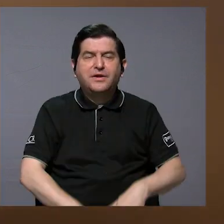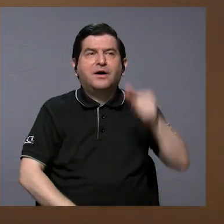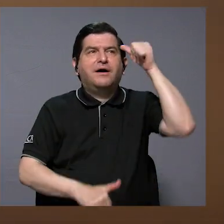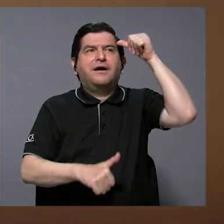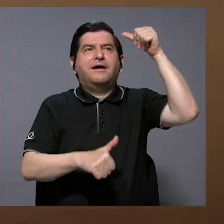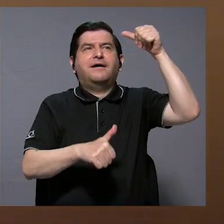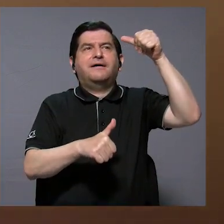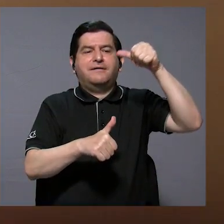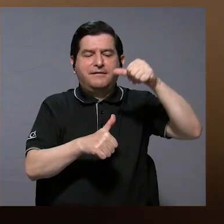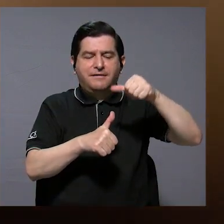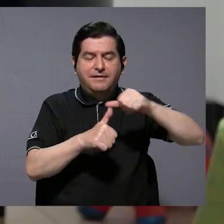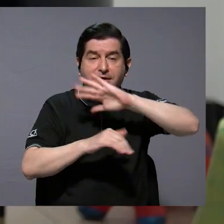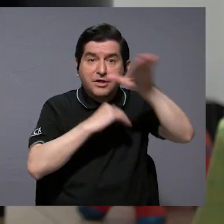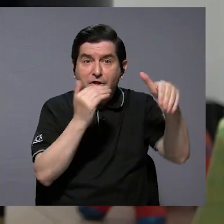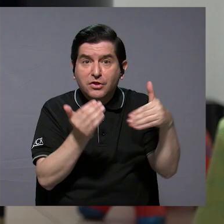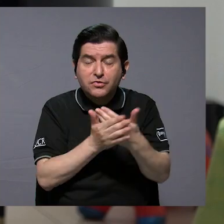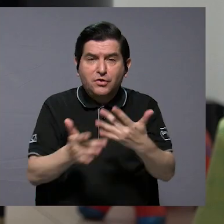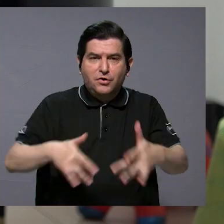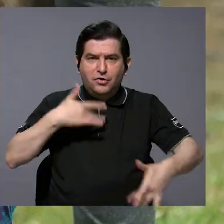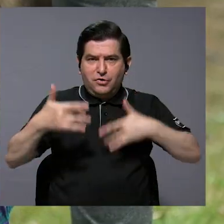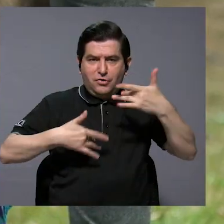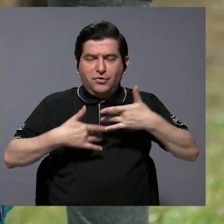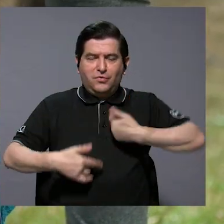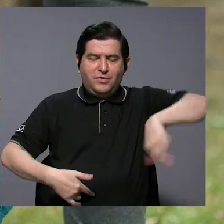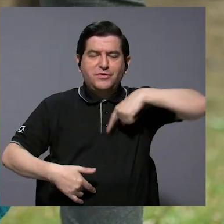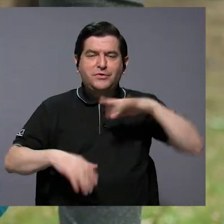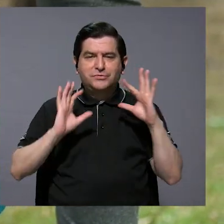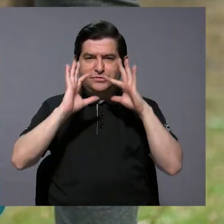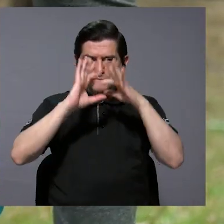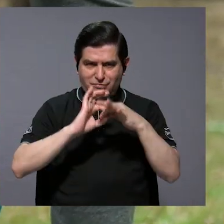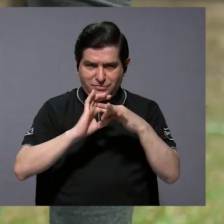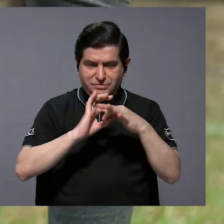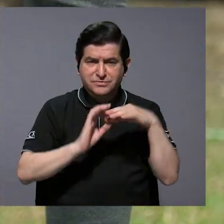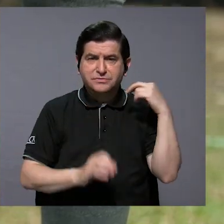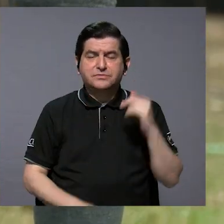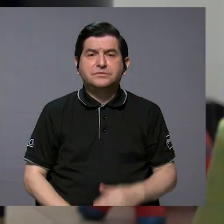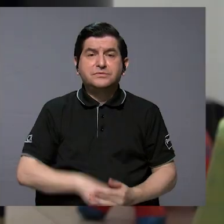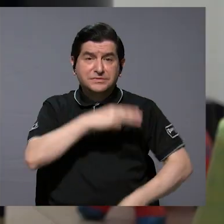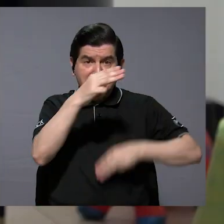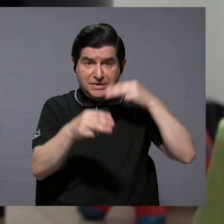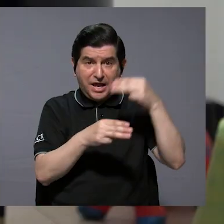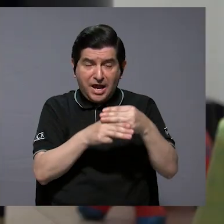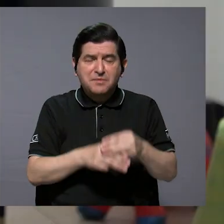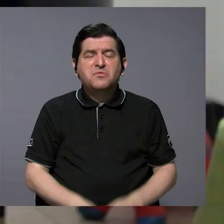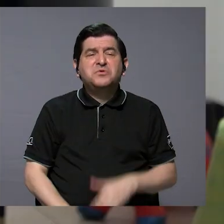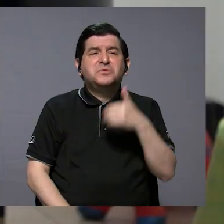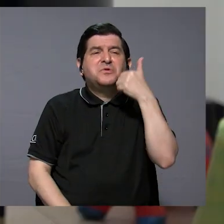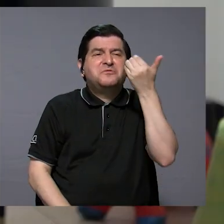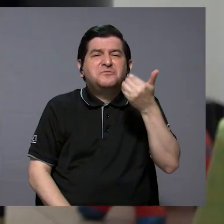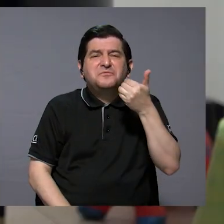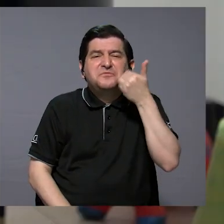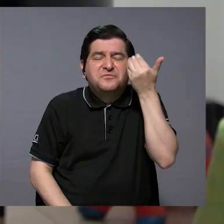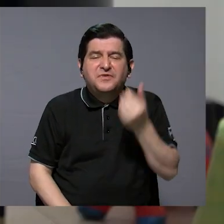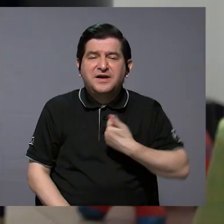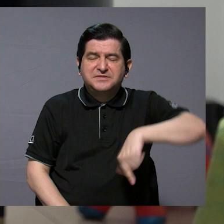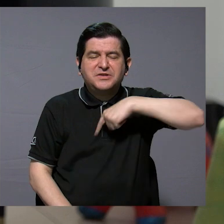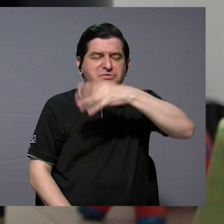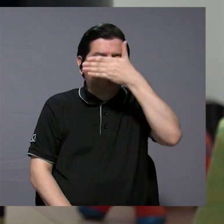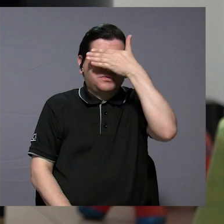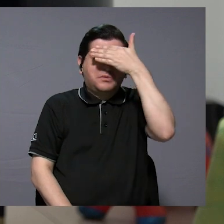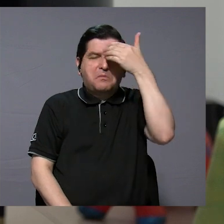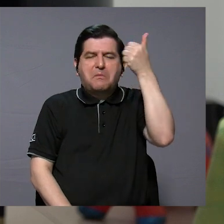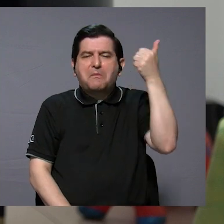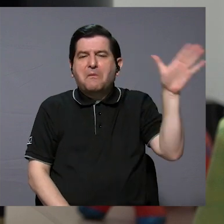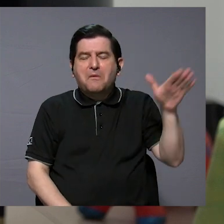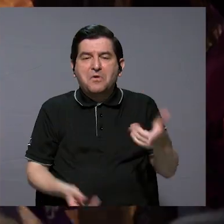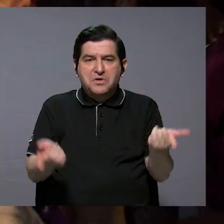momento esto, recordar todo esto que sentíamos cuando nos juntábamos, porque el mundo está hecho para que con mucha facilidad